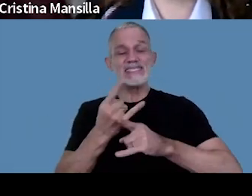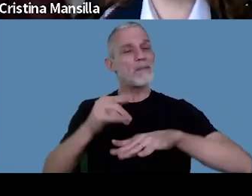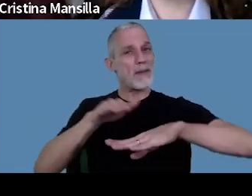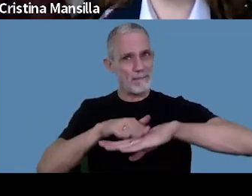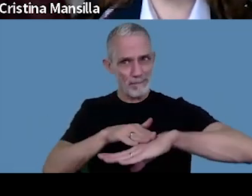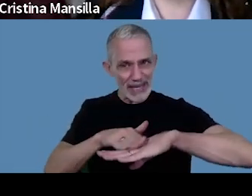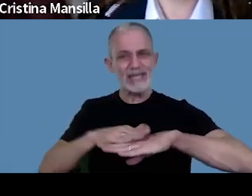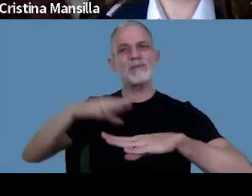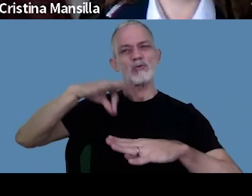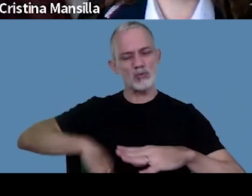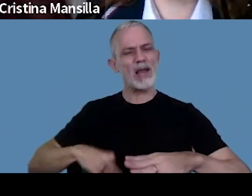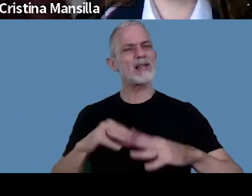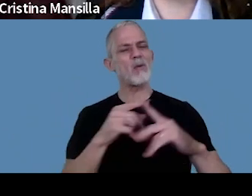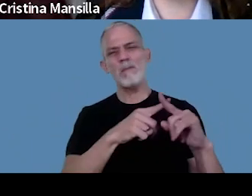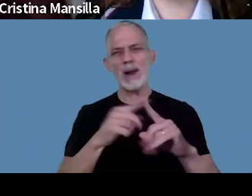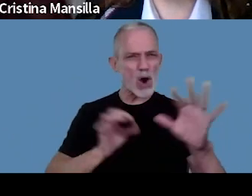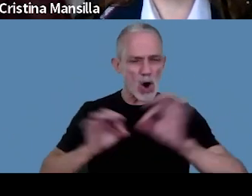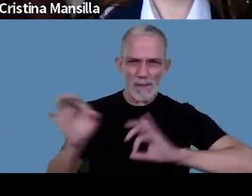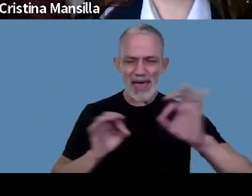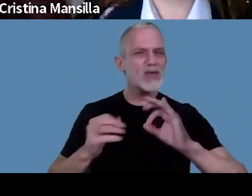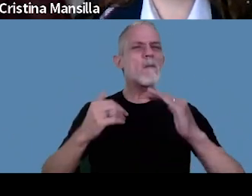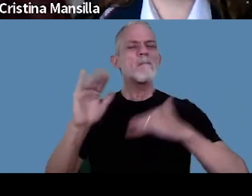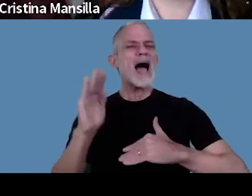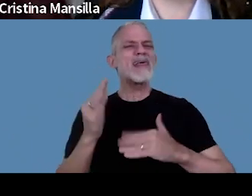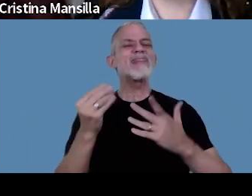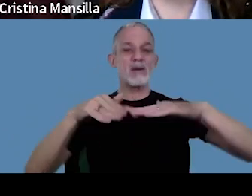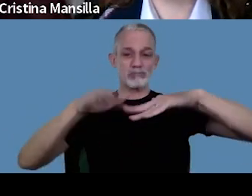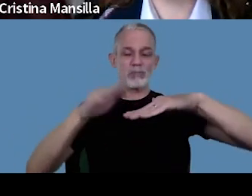haber bruto promedio no supere la suma de